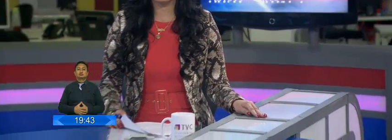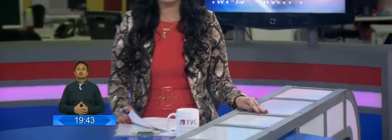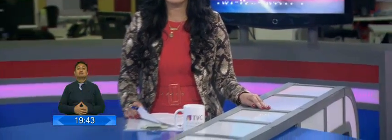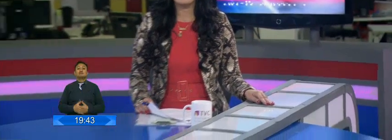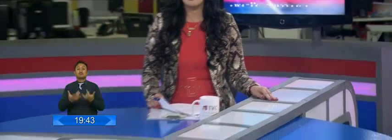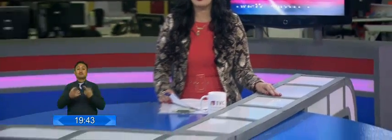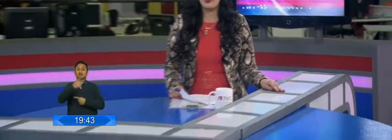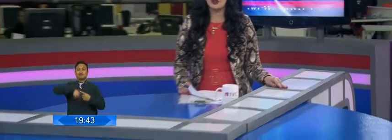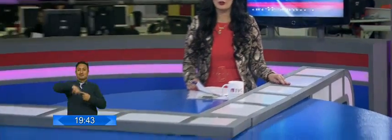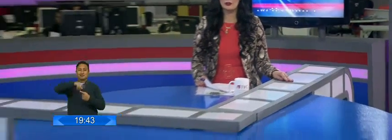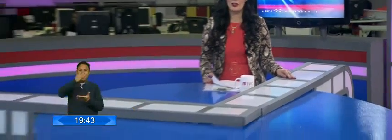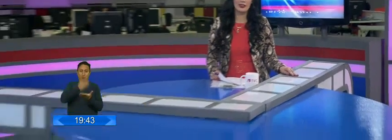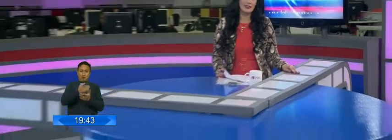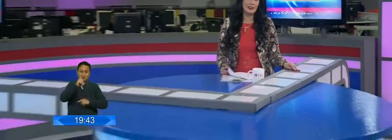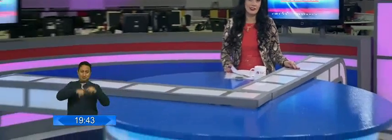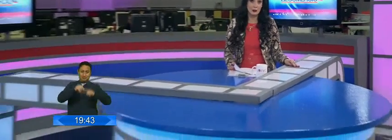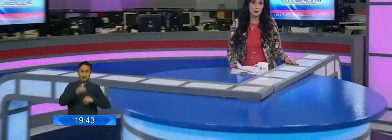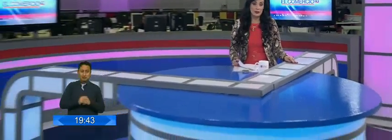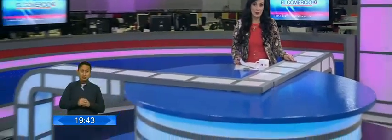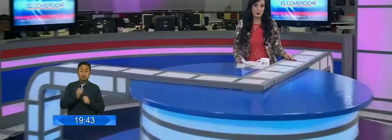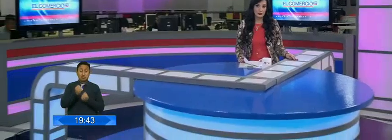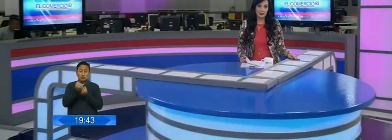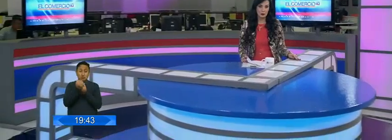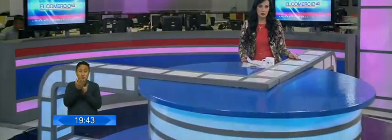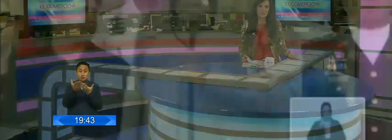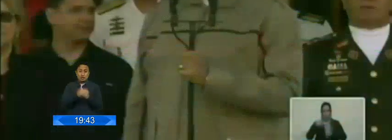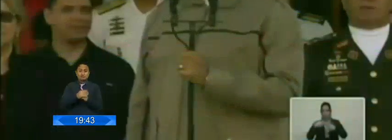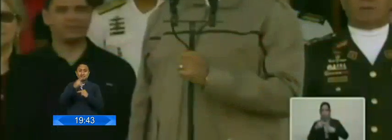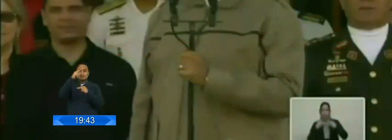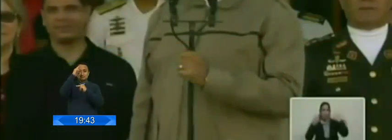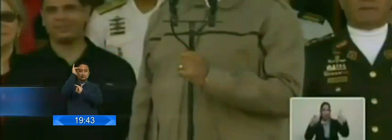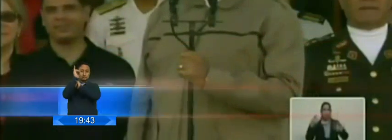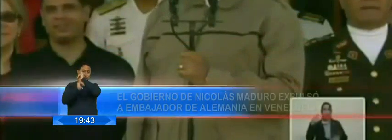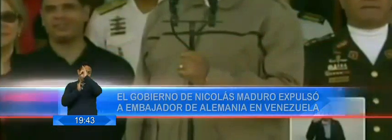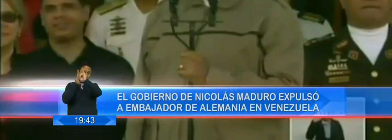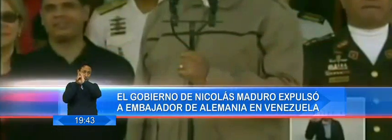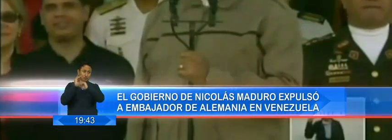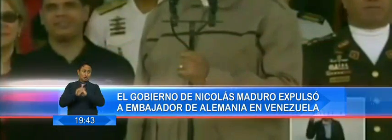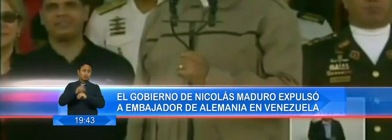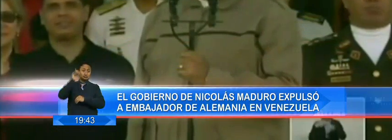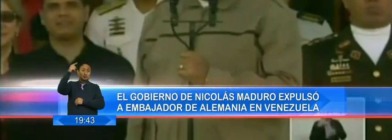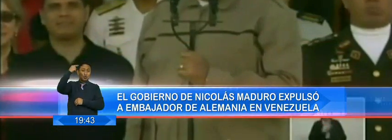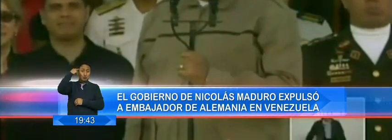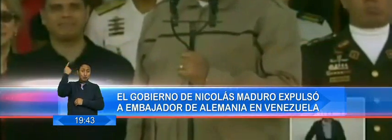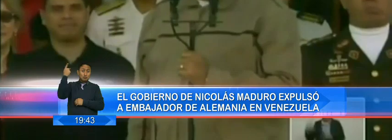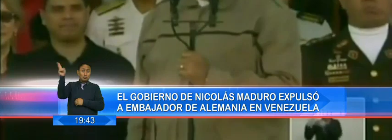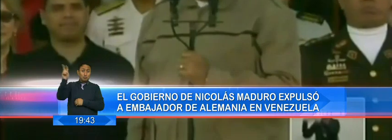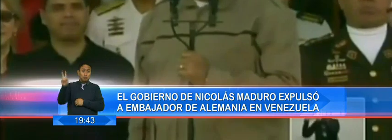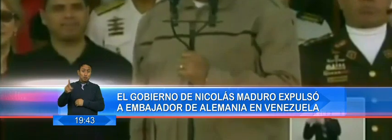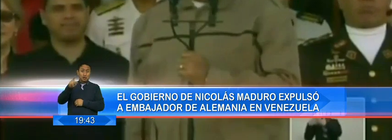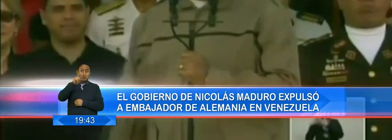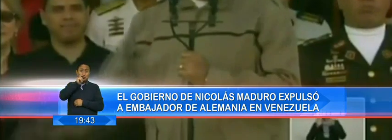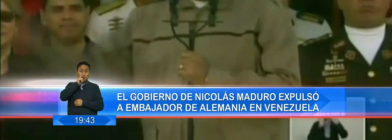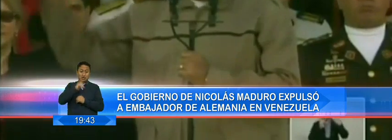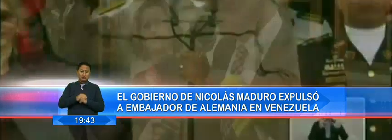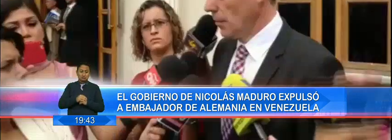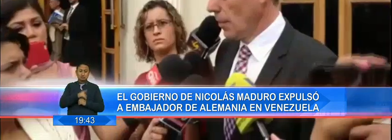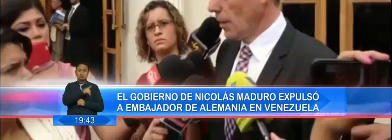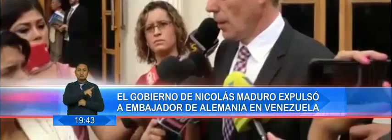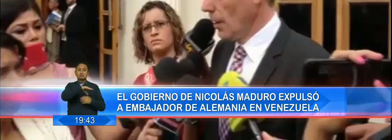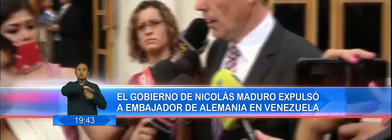Y al volver de la pausa, amigos televidentes, les contamos en las noticias del mundo que el gobierno de Nicolás Maduro expulsó